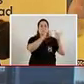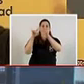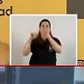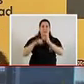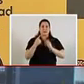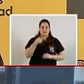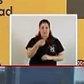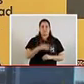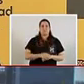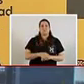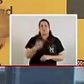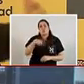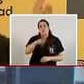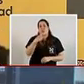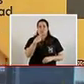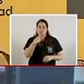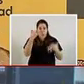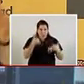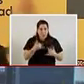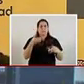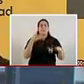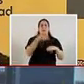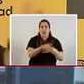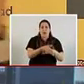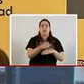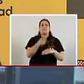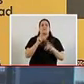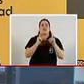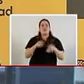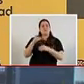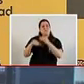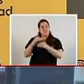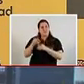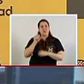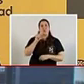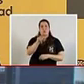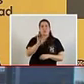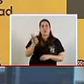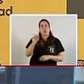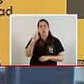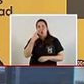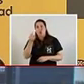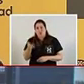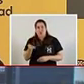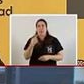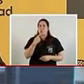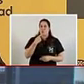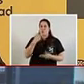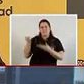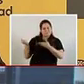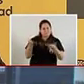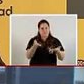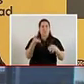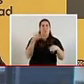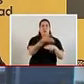2023 de Larreta. Pero también hay quienes dicen, ojo con Milei y Esper armando por